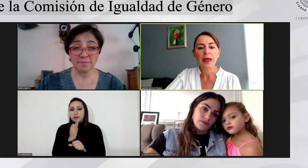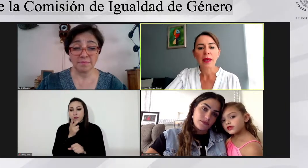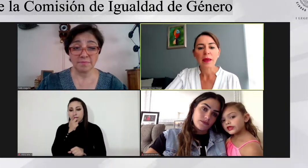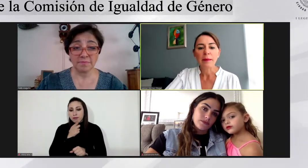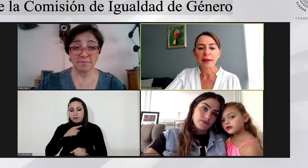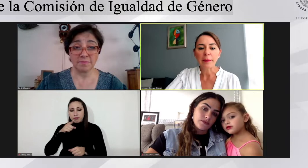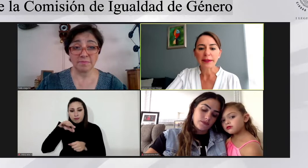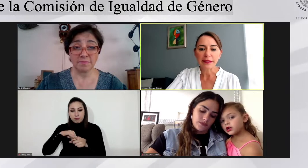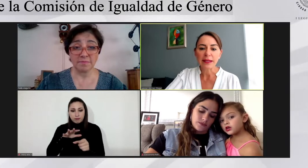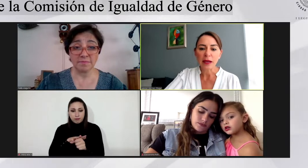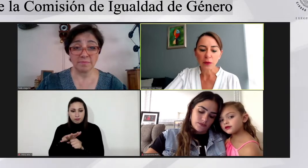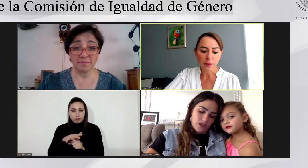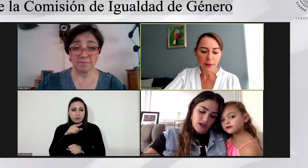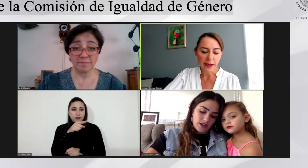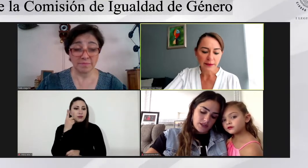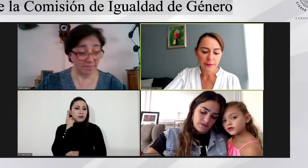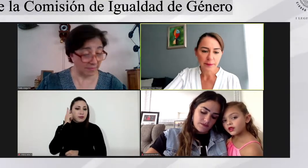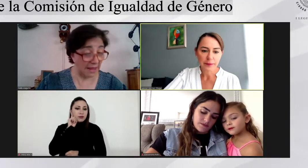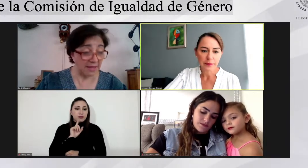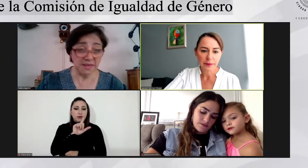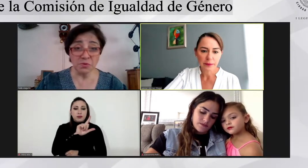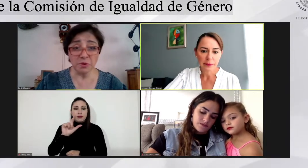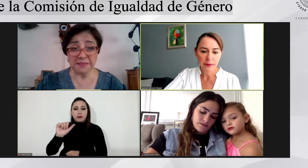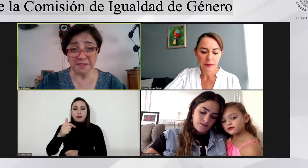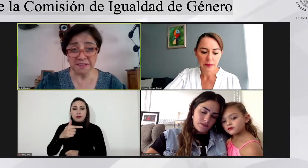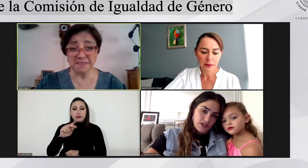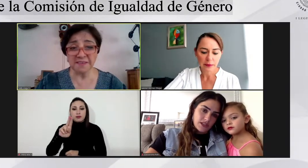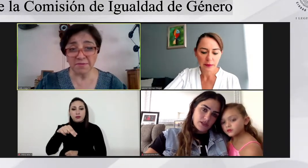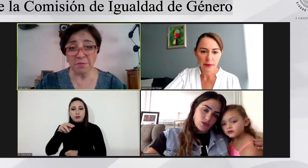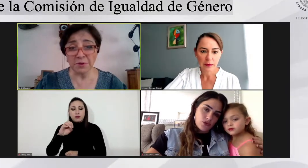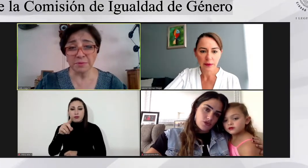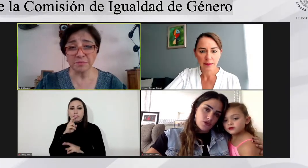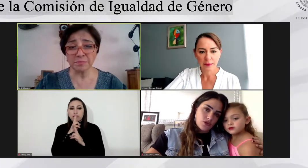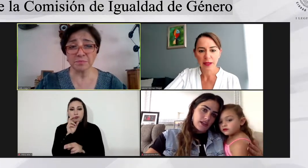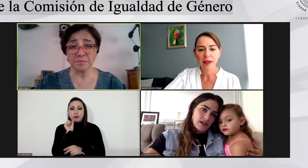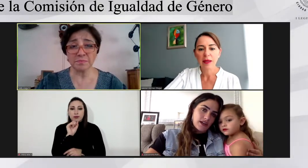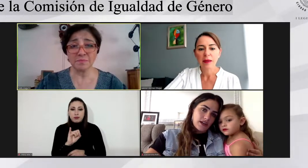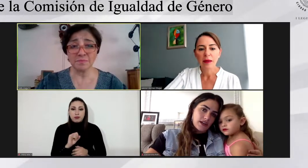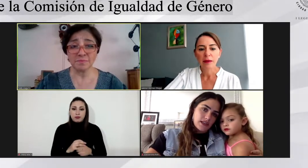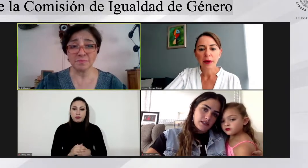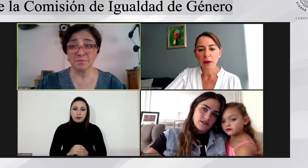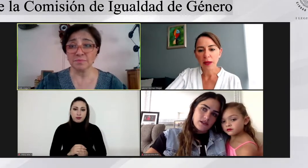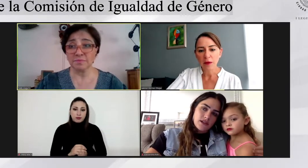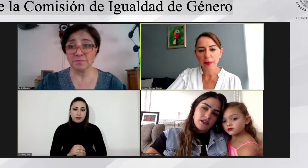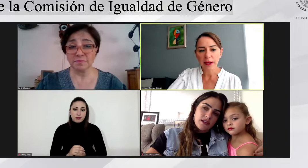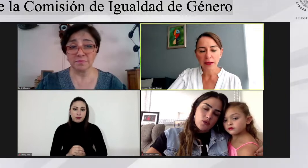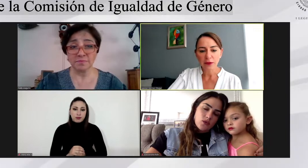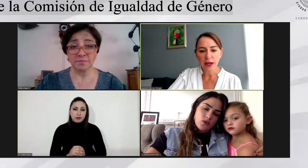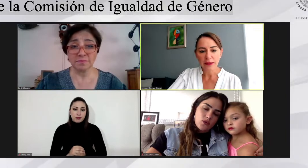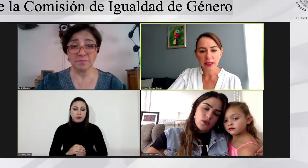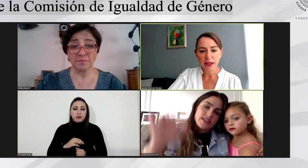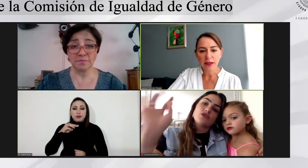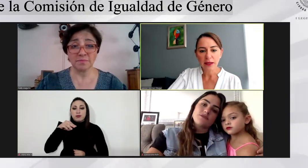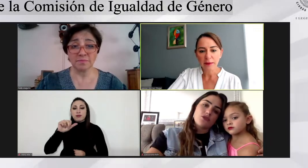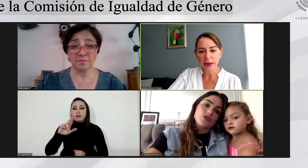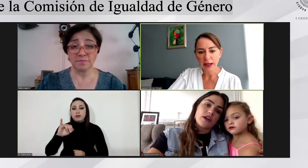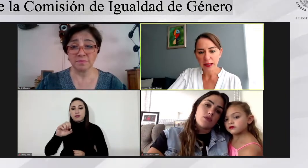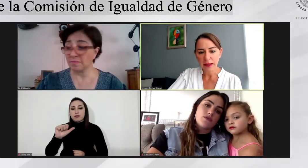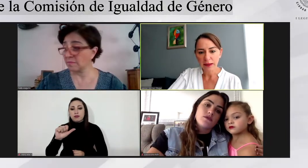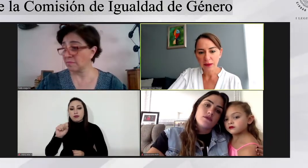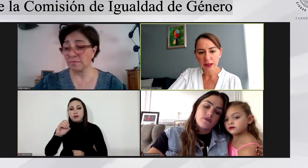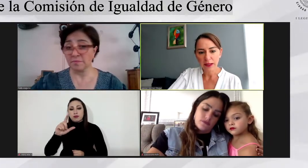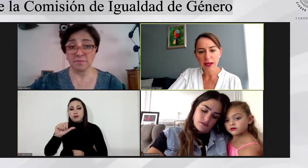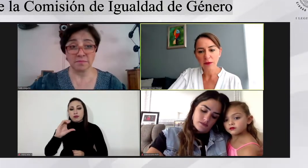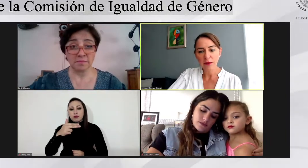voto. Marta Patricia Llaguno Pérez. Llaguno Patricia, a favor. María Guadalupe Aguilar Solache,